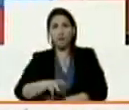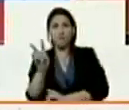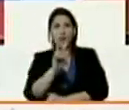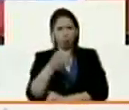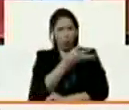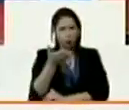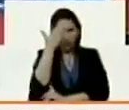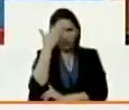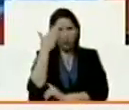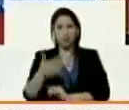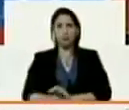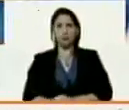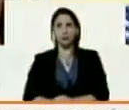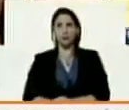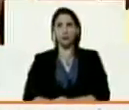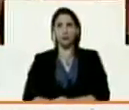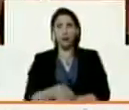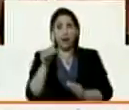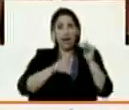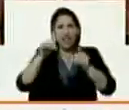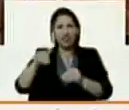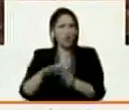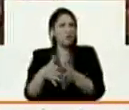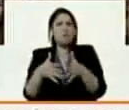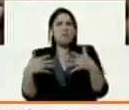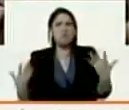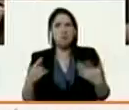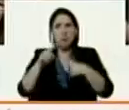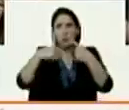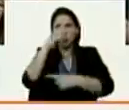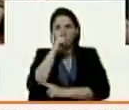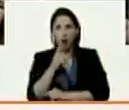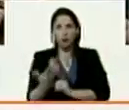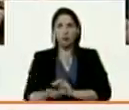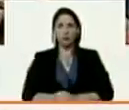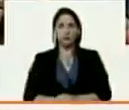sabían? ¿Elecciones de qué hay el año que viene?